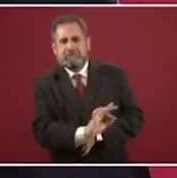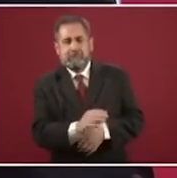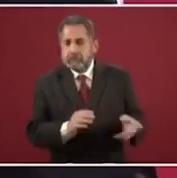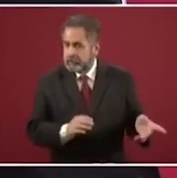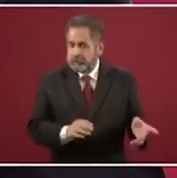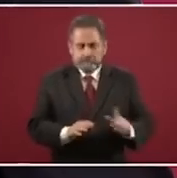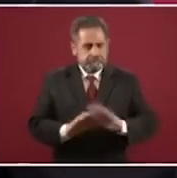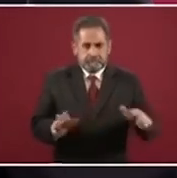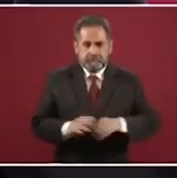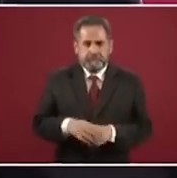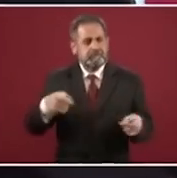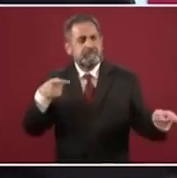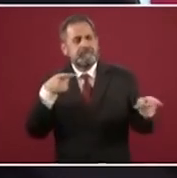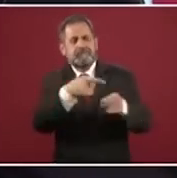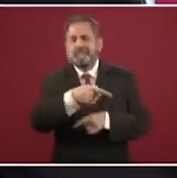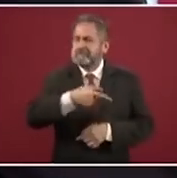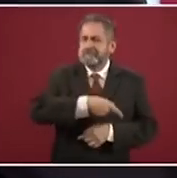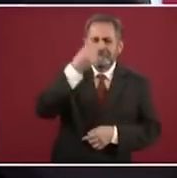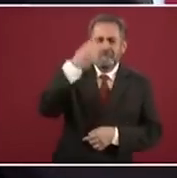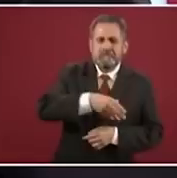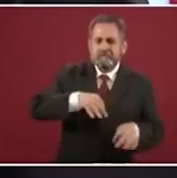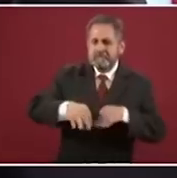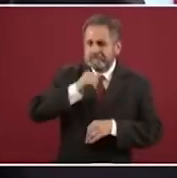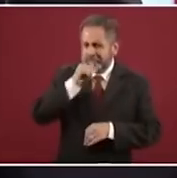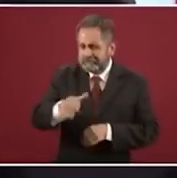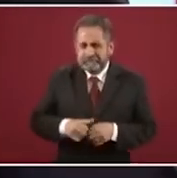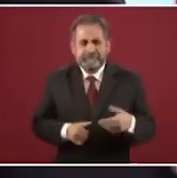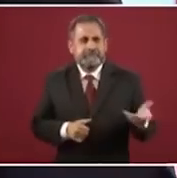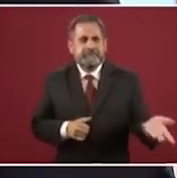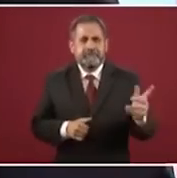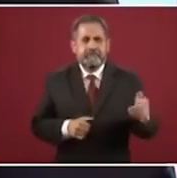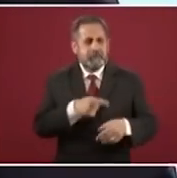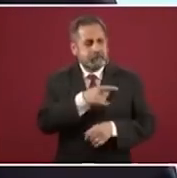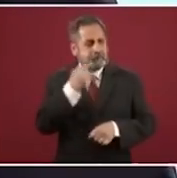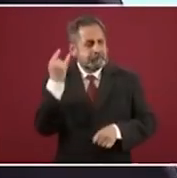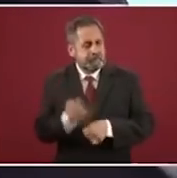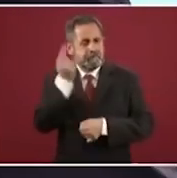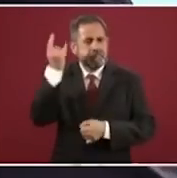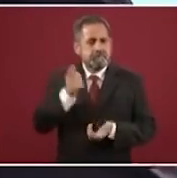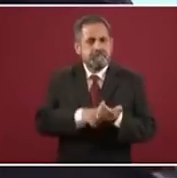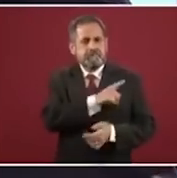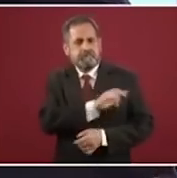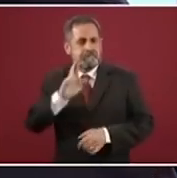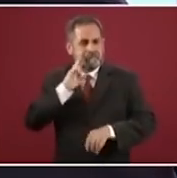que les crearon la fama de que no trabajaban, de que eran